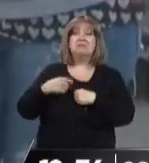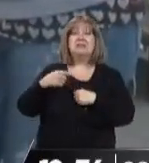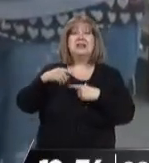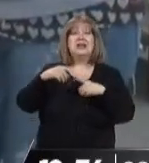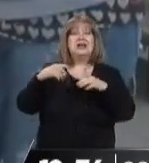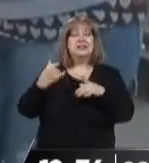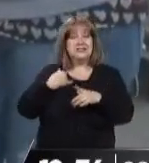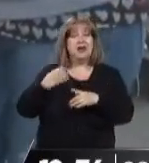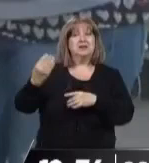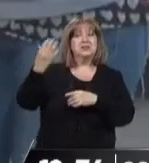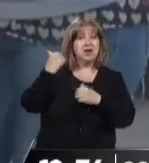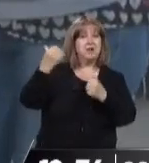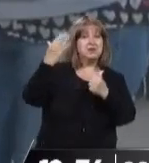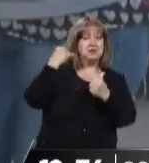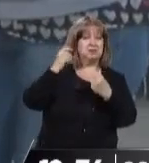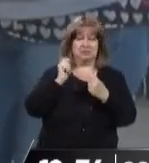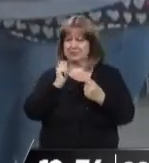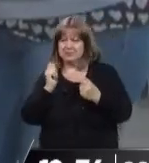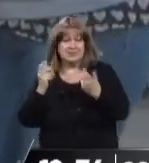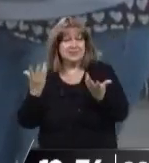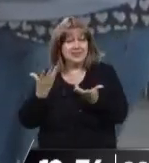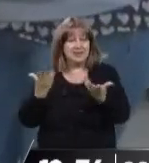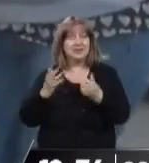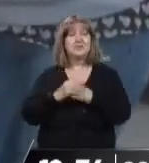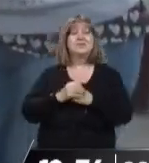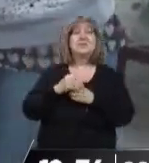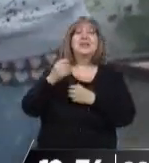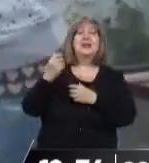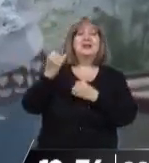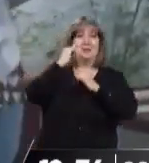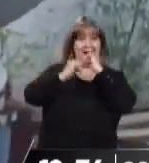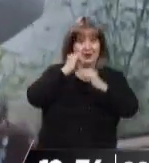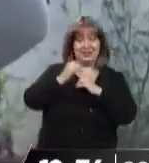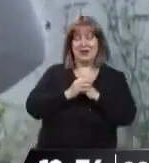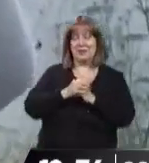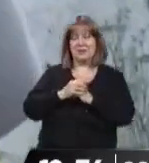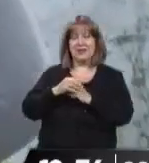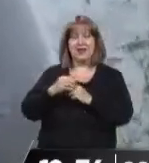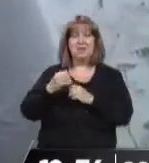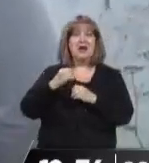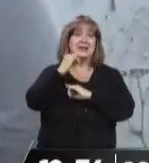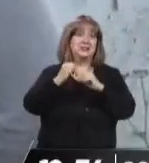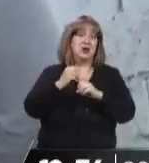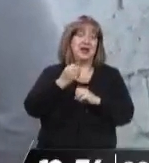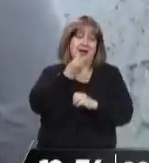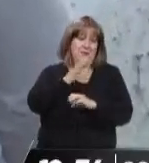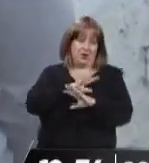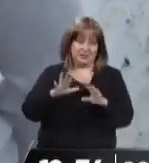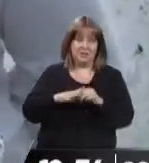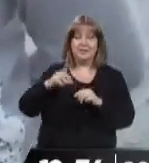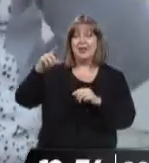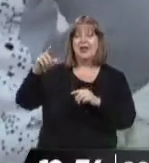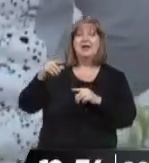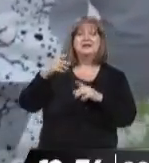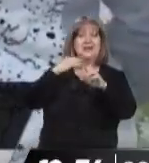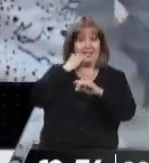pasar 24 horas porque la historia es maravillosa. Empezamos por Karina, la nieta. Bueno, ya dijimos, Claudia vino